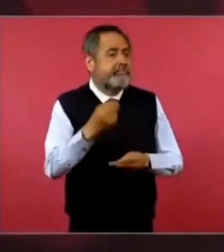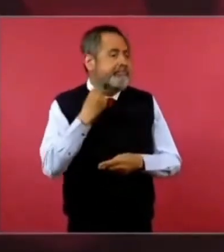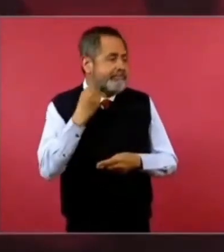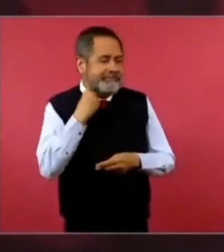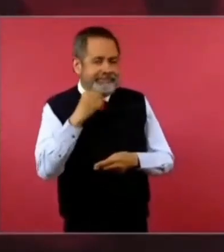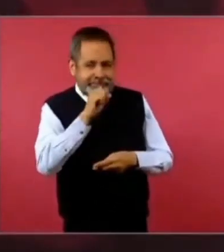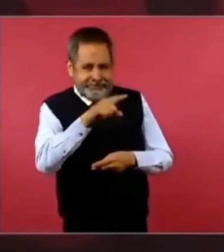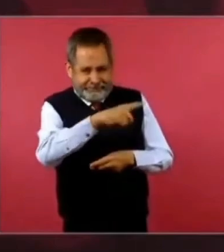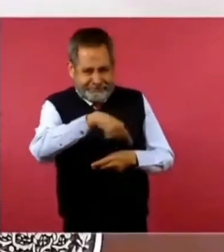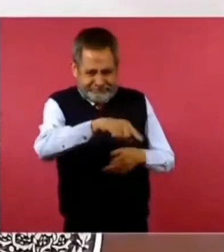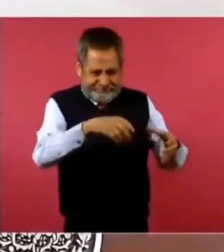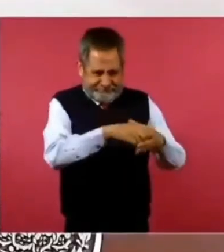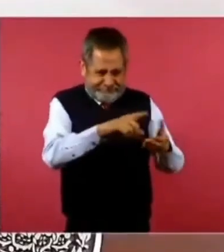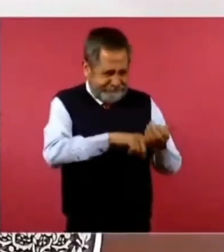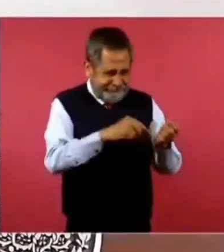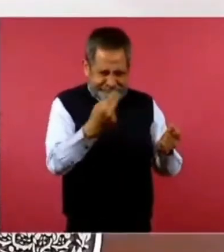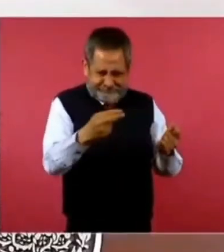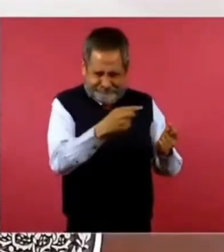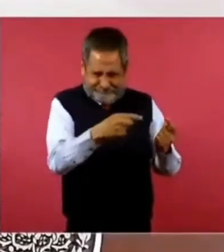abogados